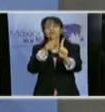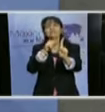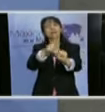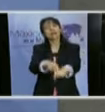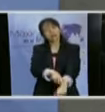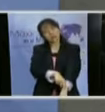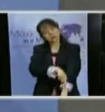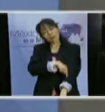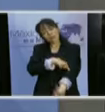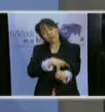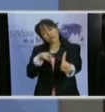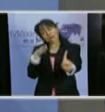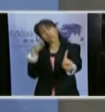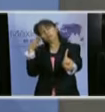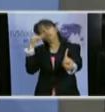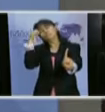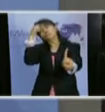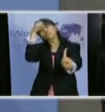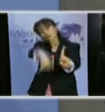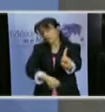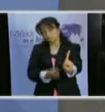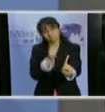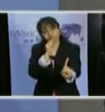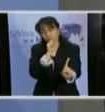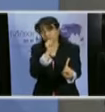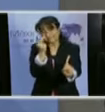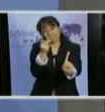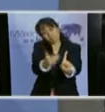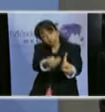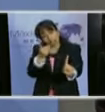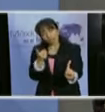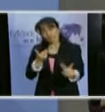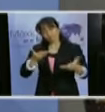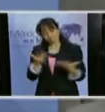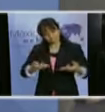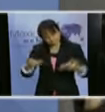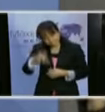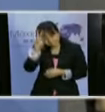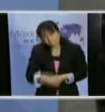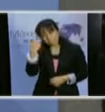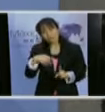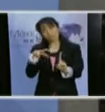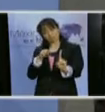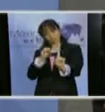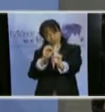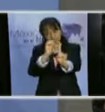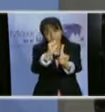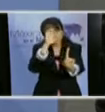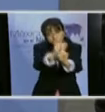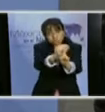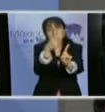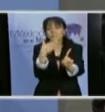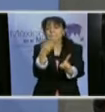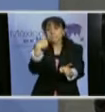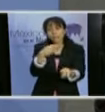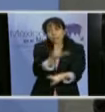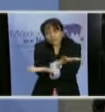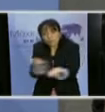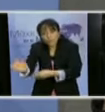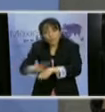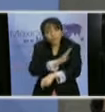de efectivamente ejecutar acciones por esta población. Otro tema, digamos, que es muy